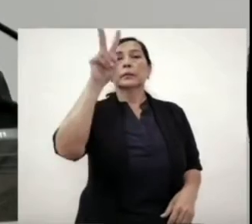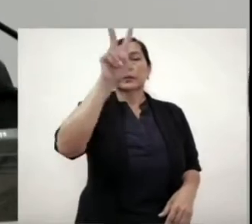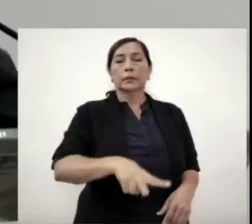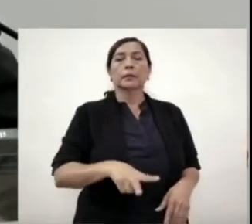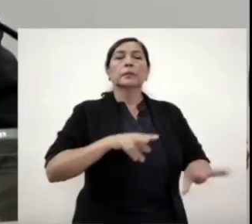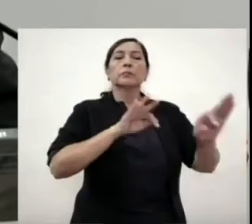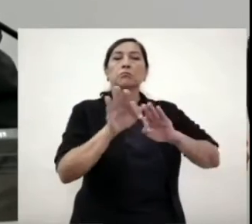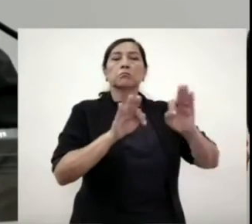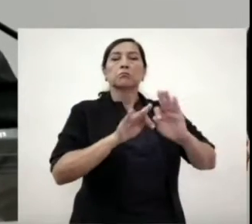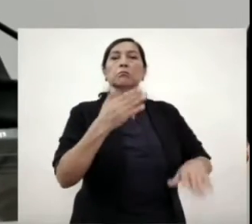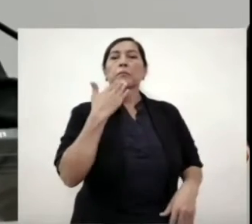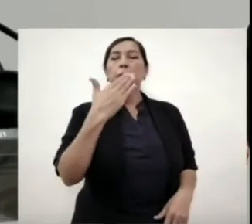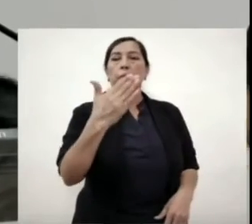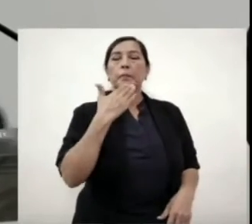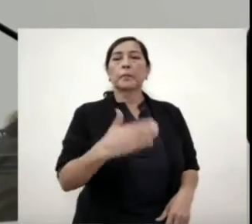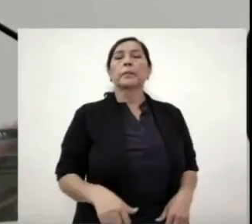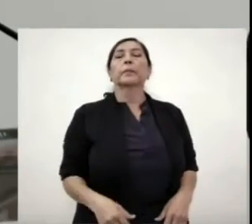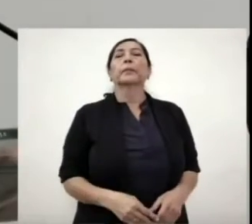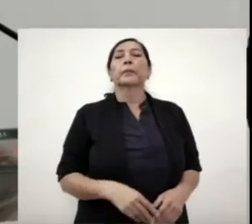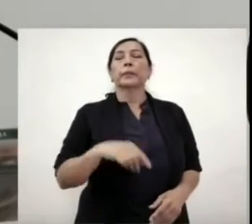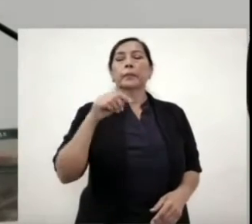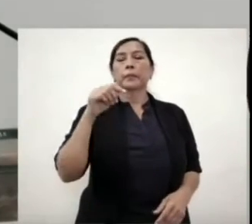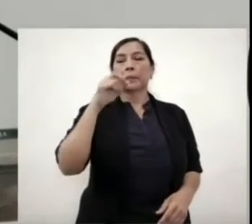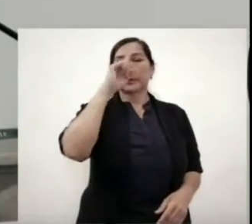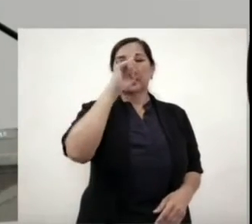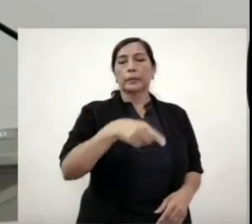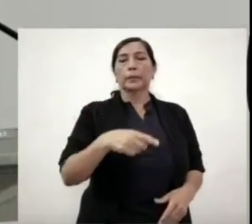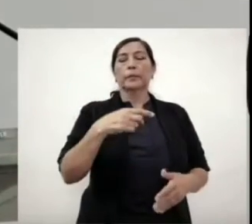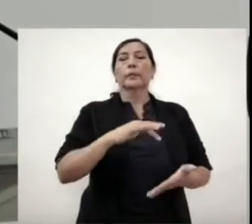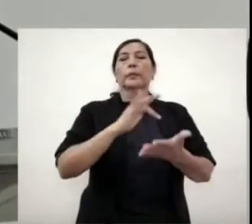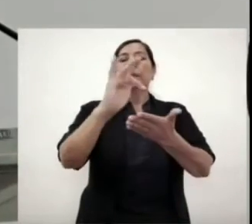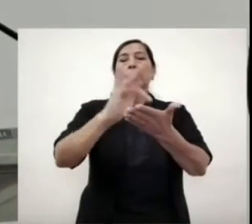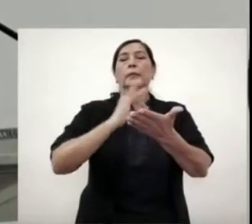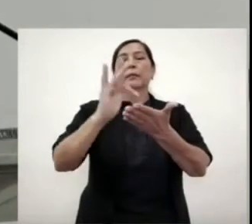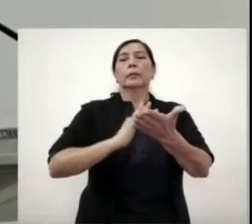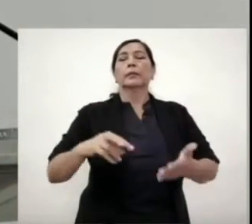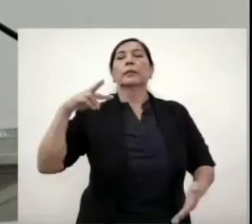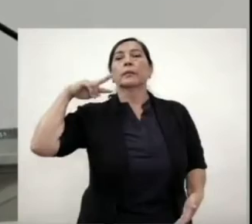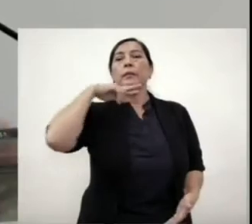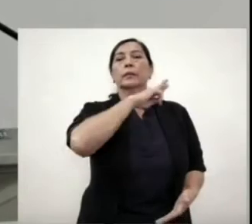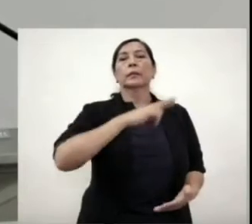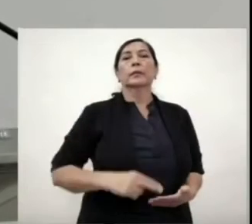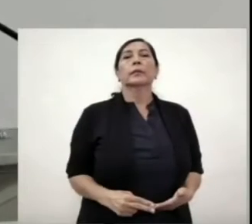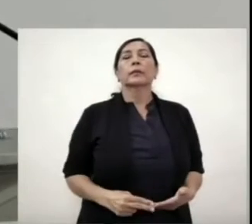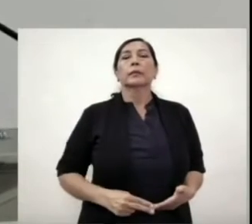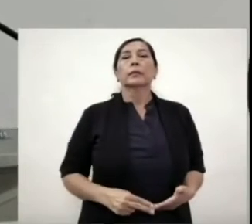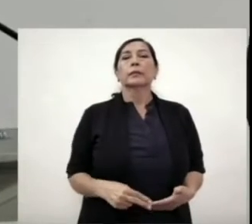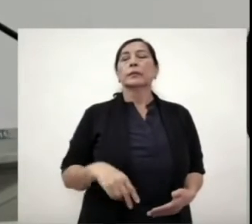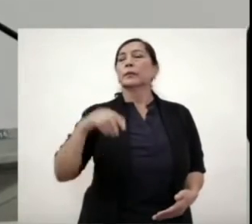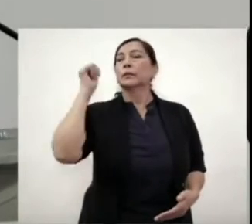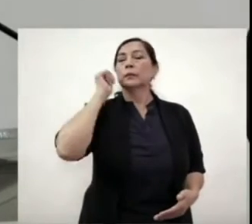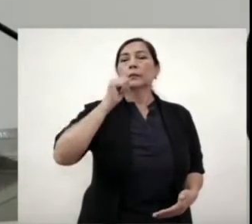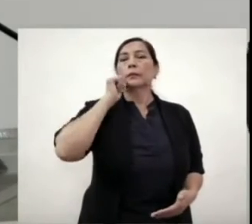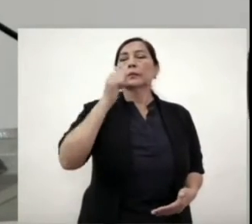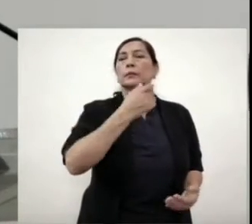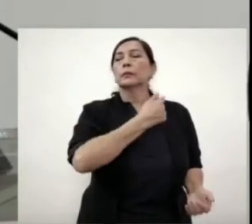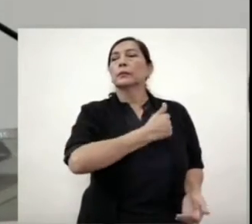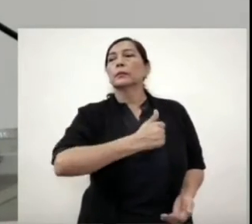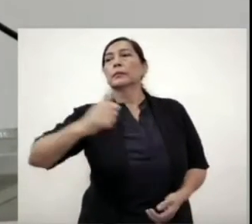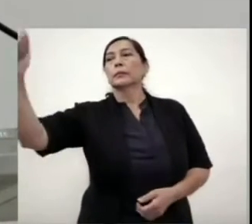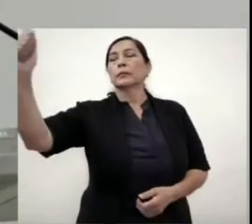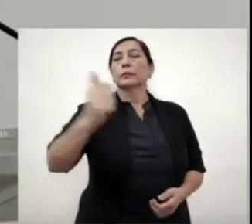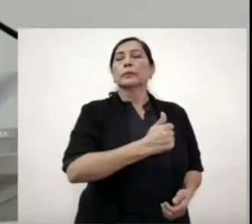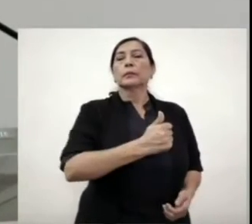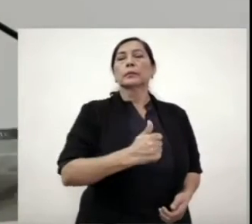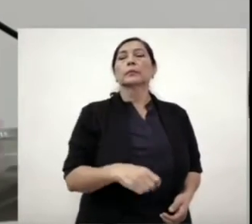muy bien por Zamora, y esa atención que nos dan en cada ida a Morelia, en cada necesidad, en cada